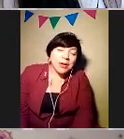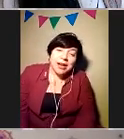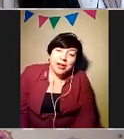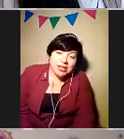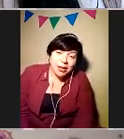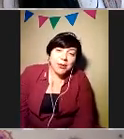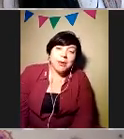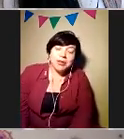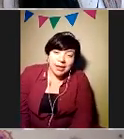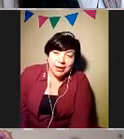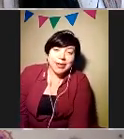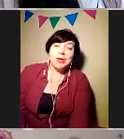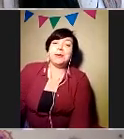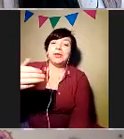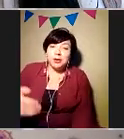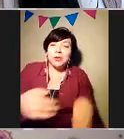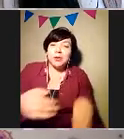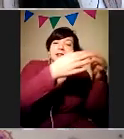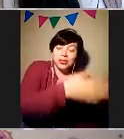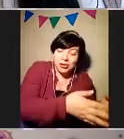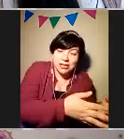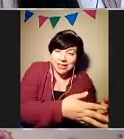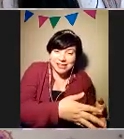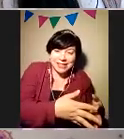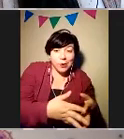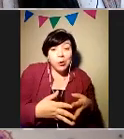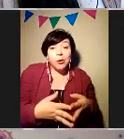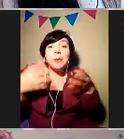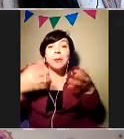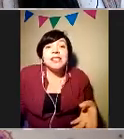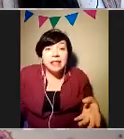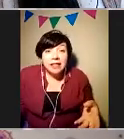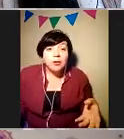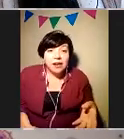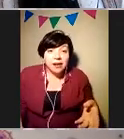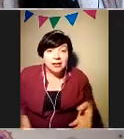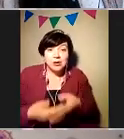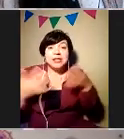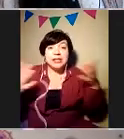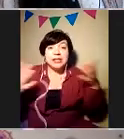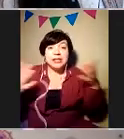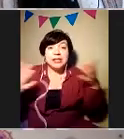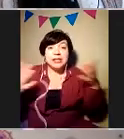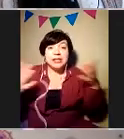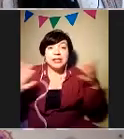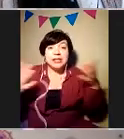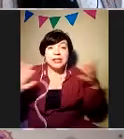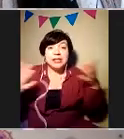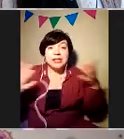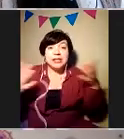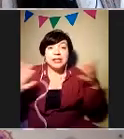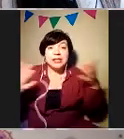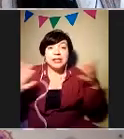Una noticia, no es un reportaje. ¿Por qué lo están mostrando en una sección de noticias? Bueno, porque es publicidad encubierta. Eso existe.